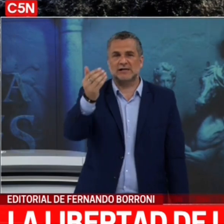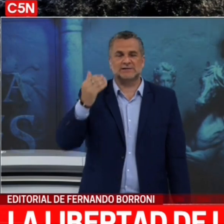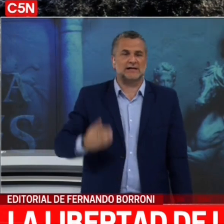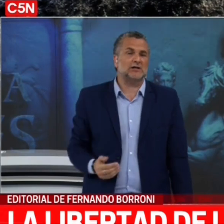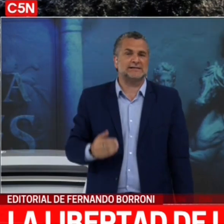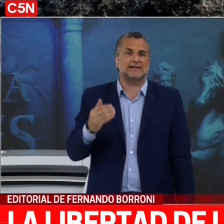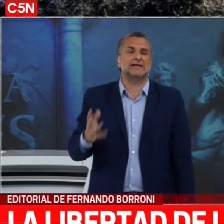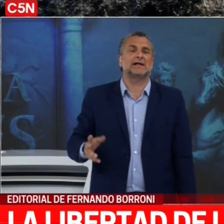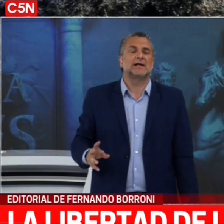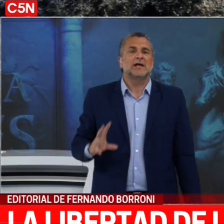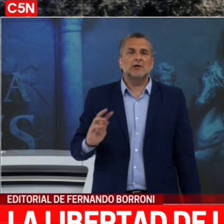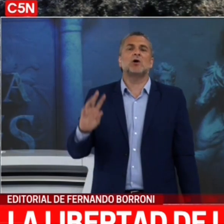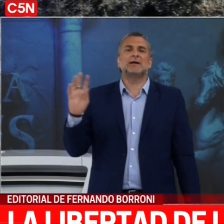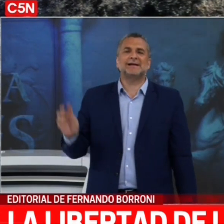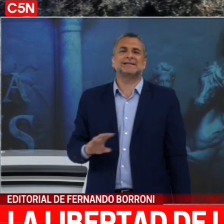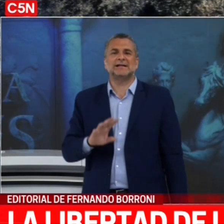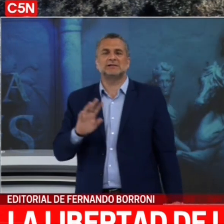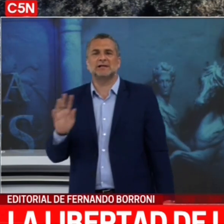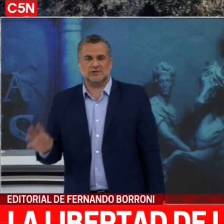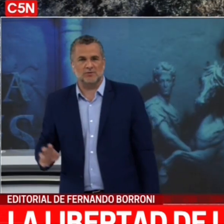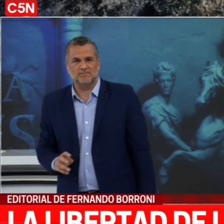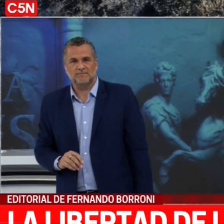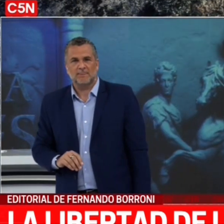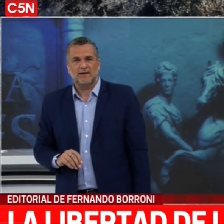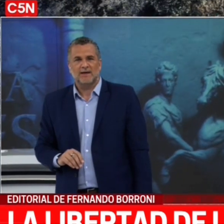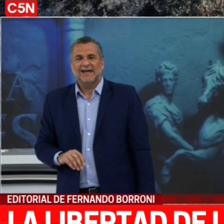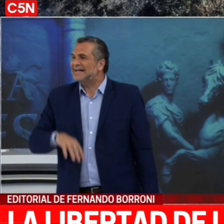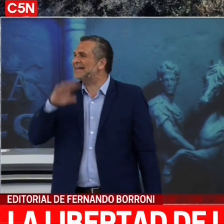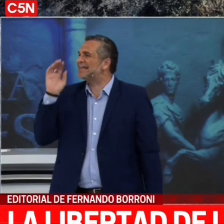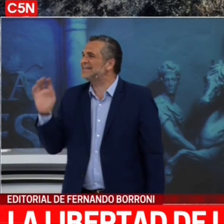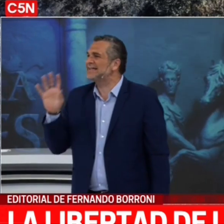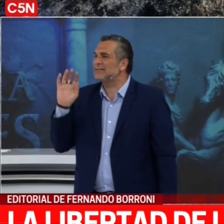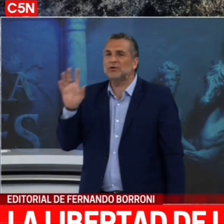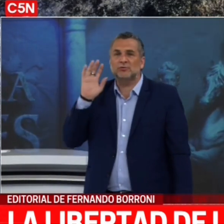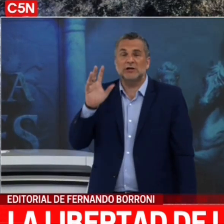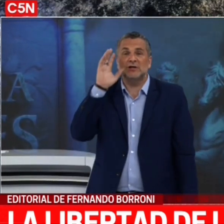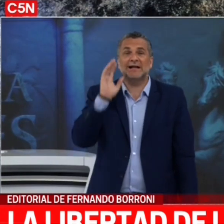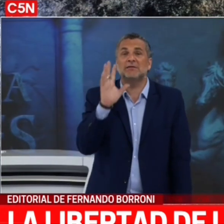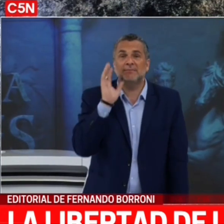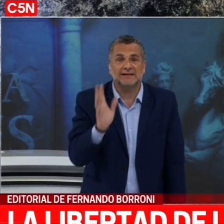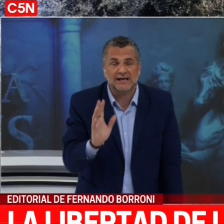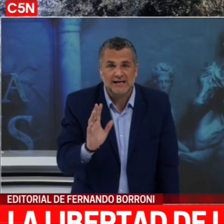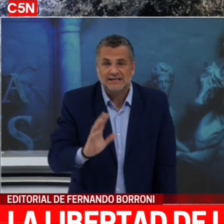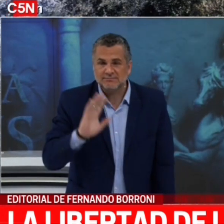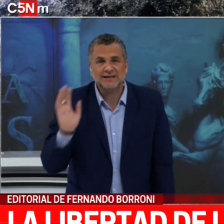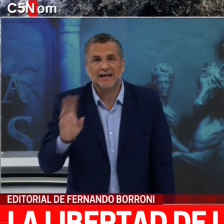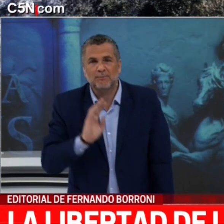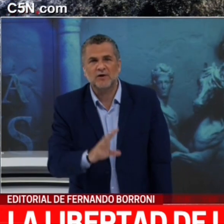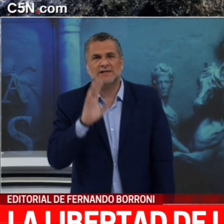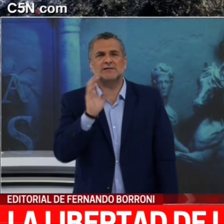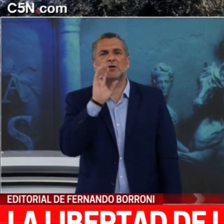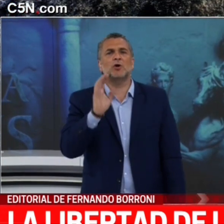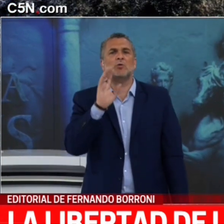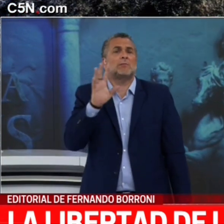intereses de los Argentina Argentina y luego La amenaza y la intimidación en la Argentina estamos discutiendo increíblemente si mañana